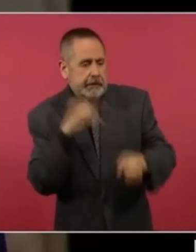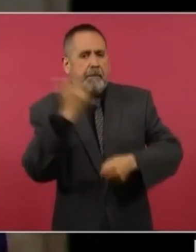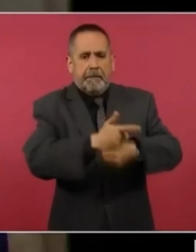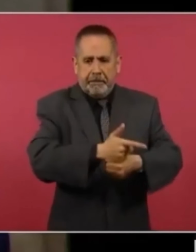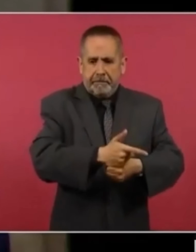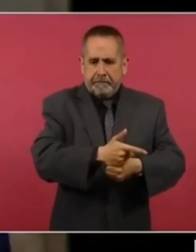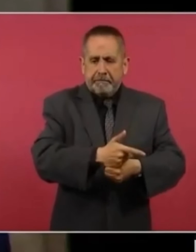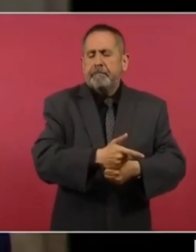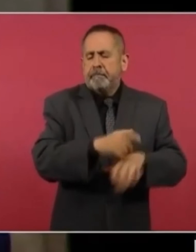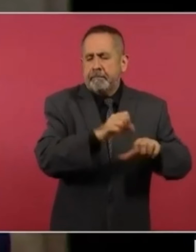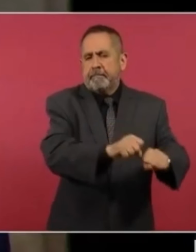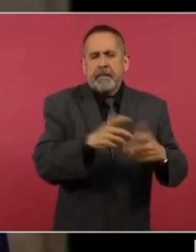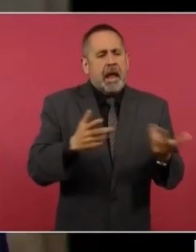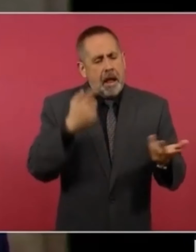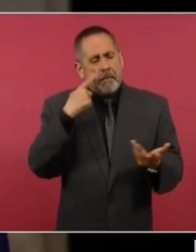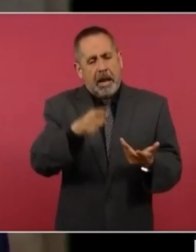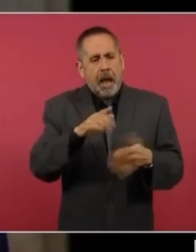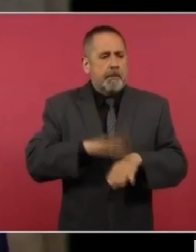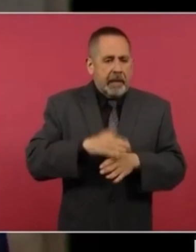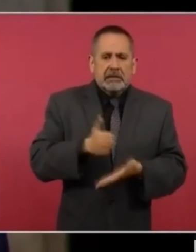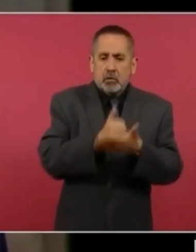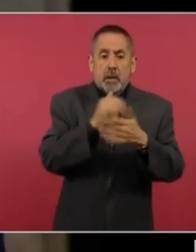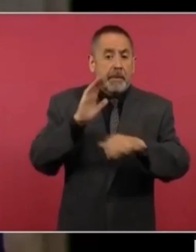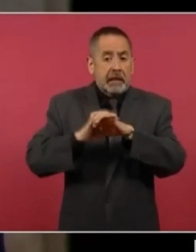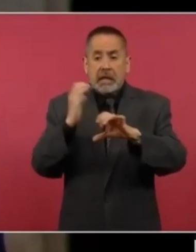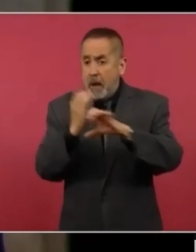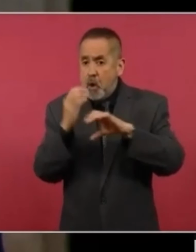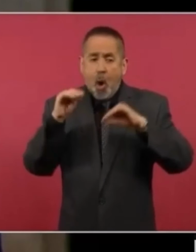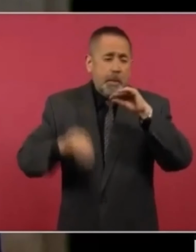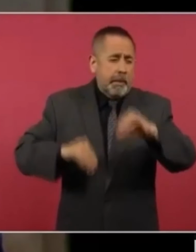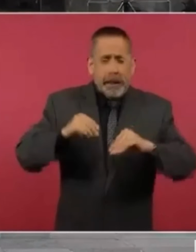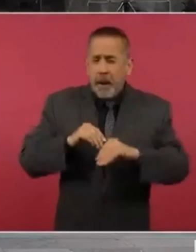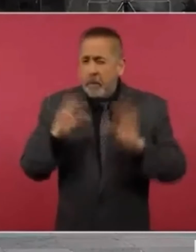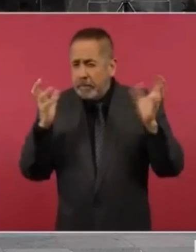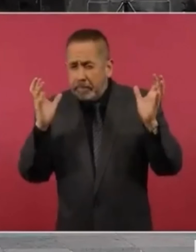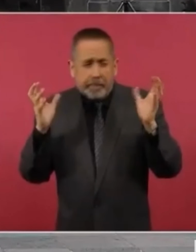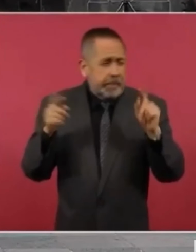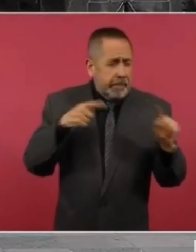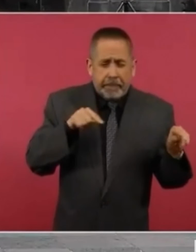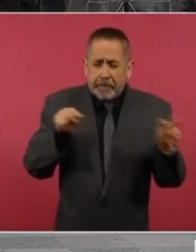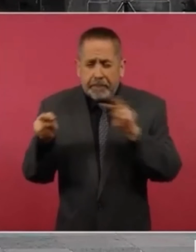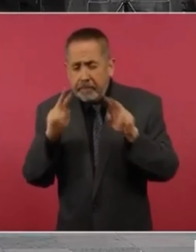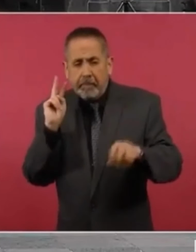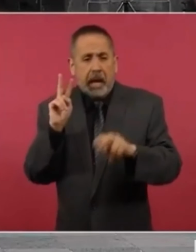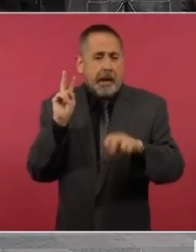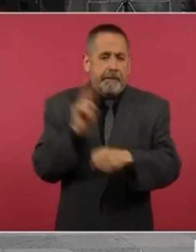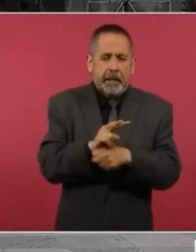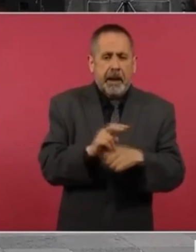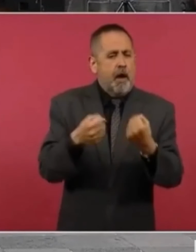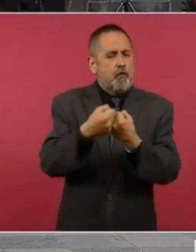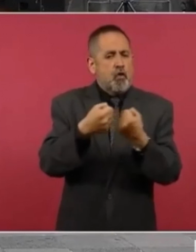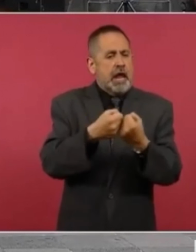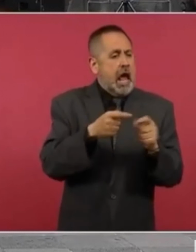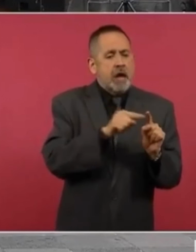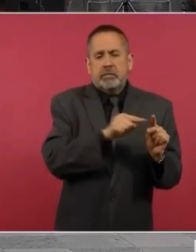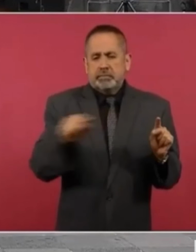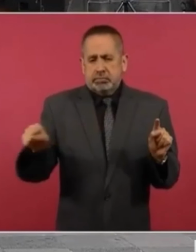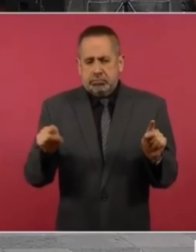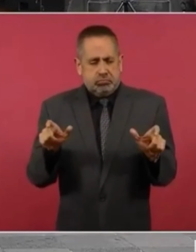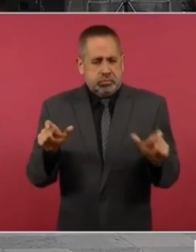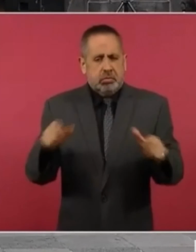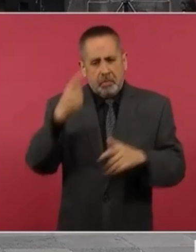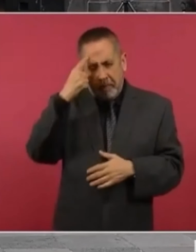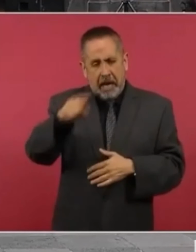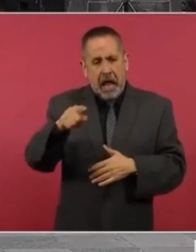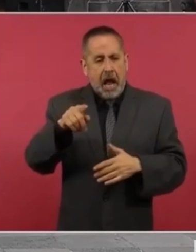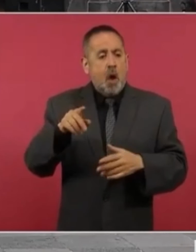a proporcionar muchos vehículos más de este tipo para que se pueda determinar en la frontera que